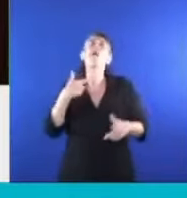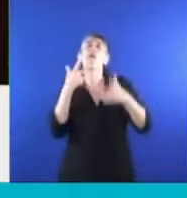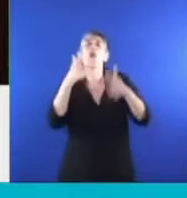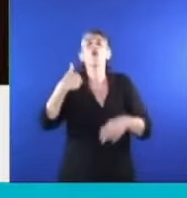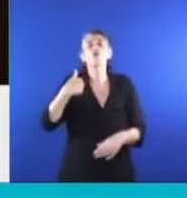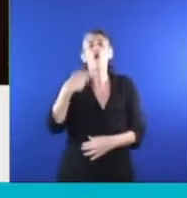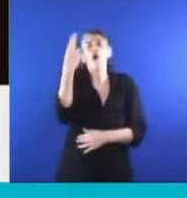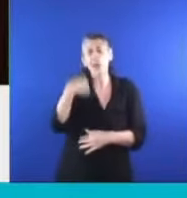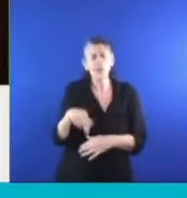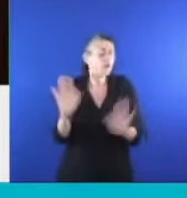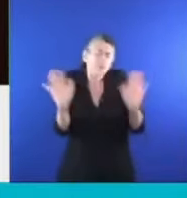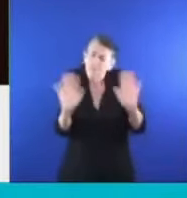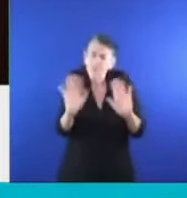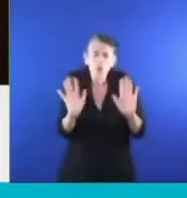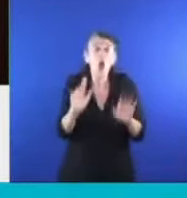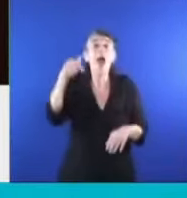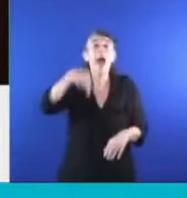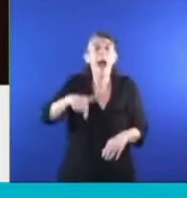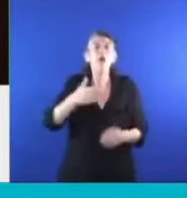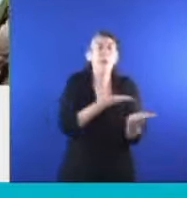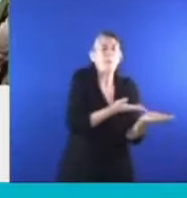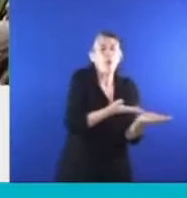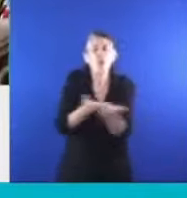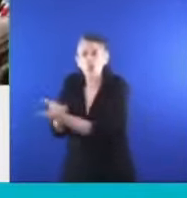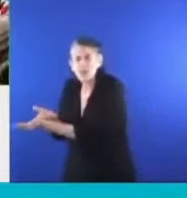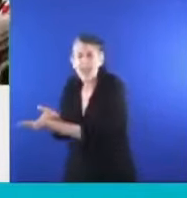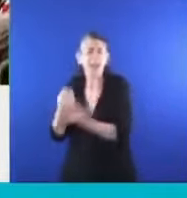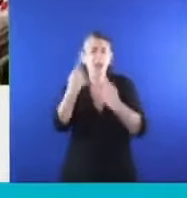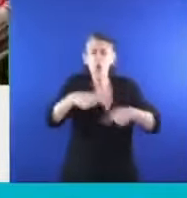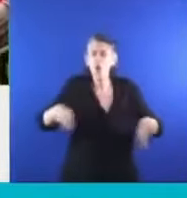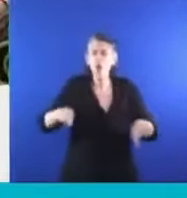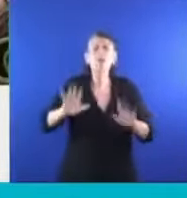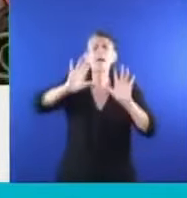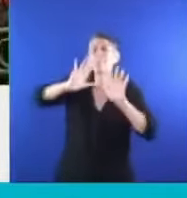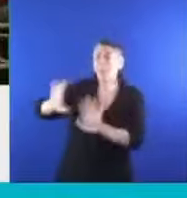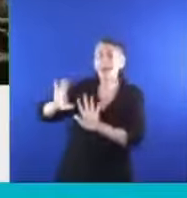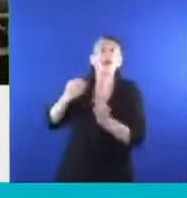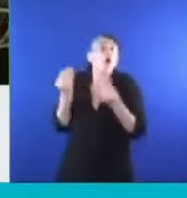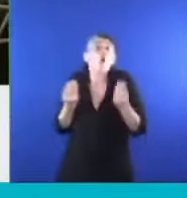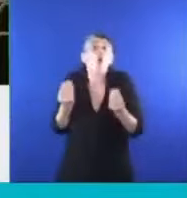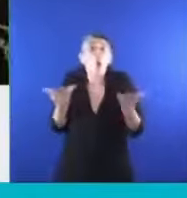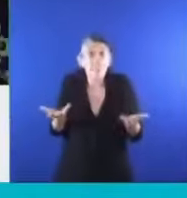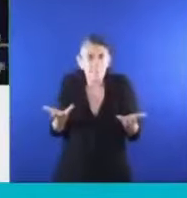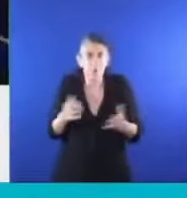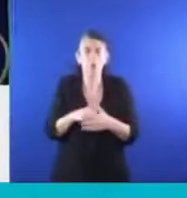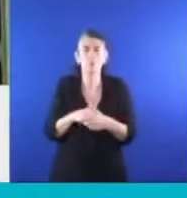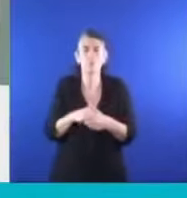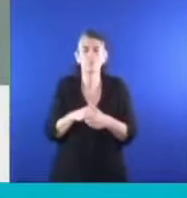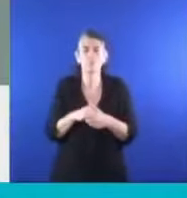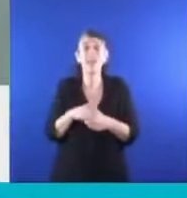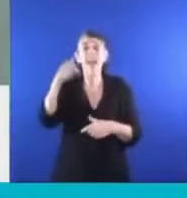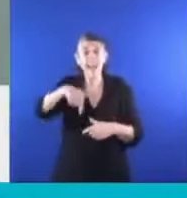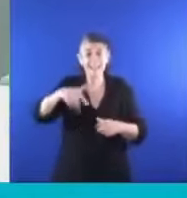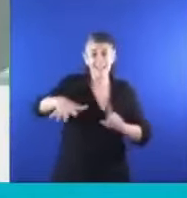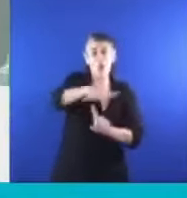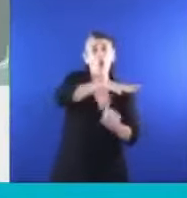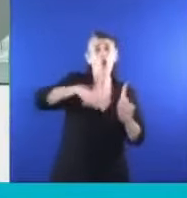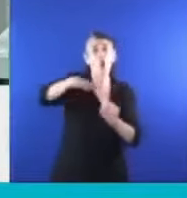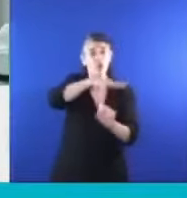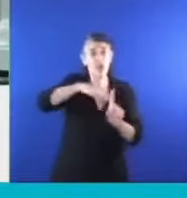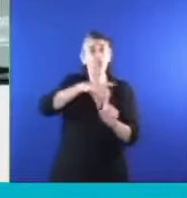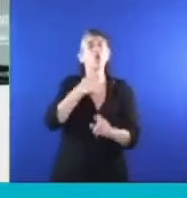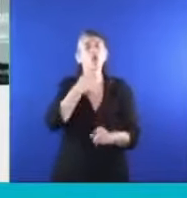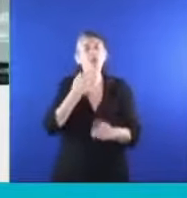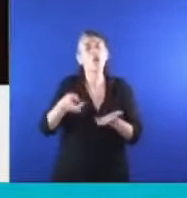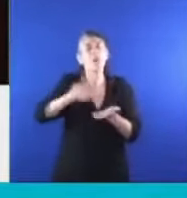posibles para enfrentar ese ajuste y esa motosierra y para aliviar o reparar sus efectos. Aún en este brutal contexto, quiero